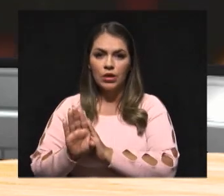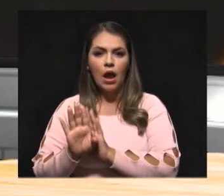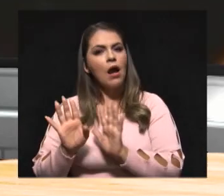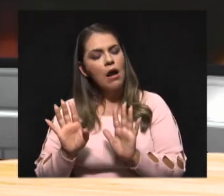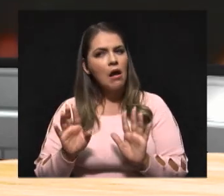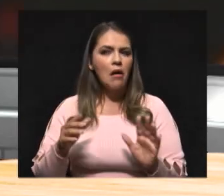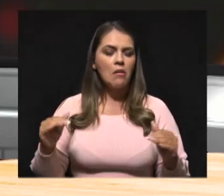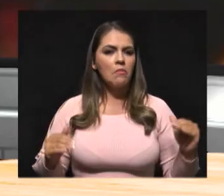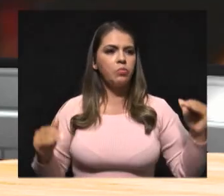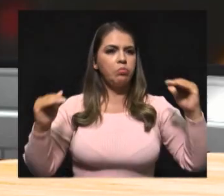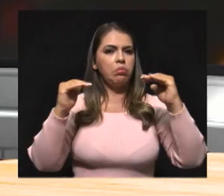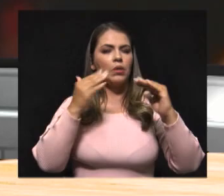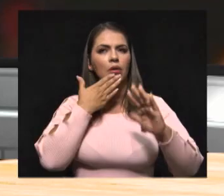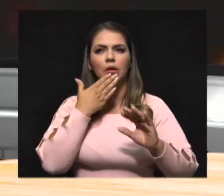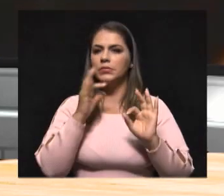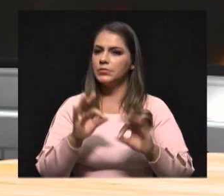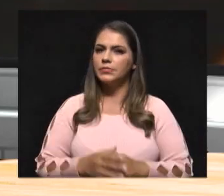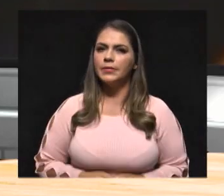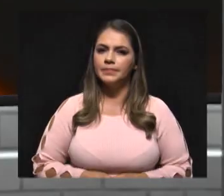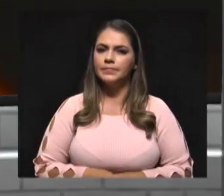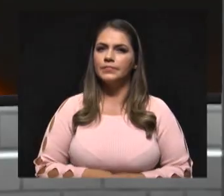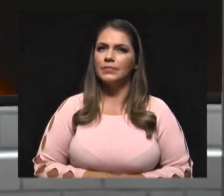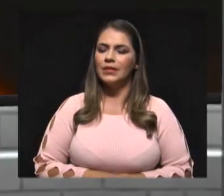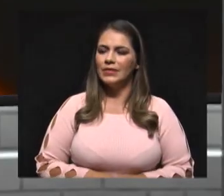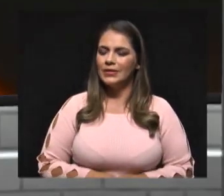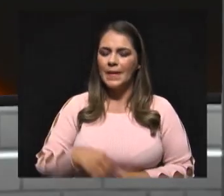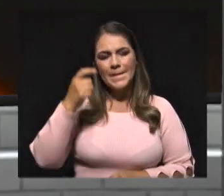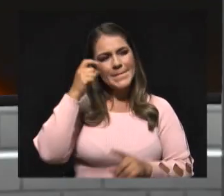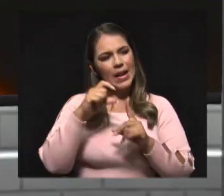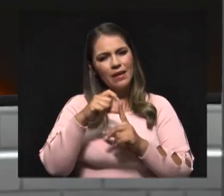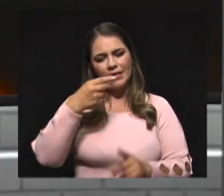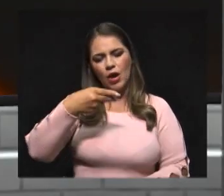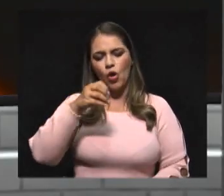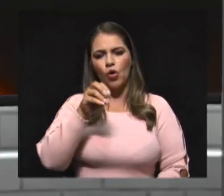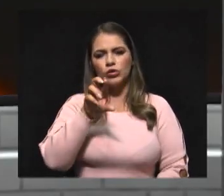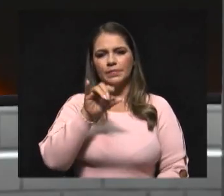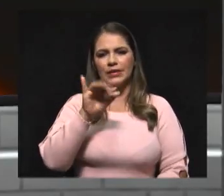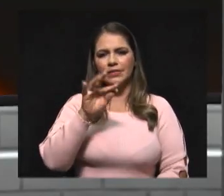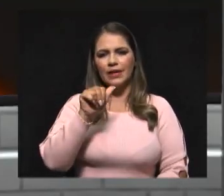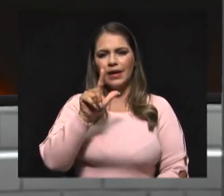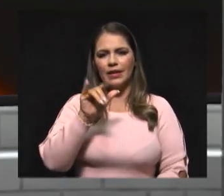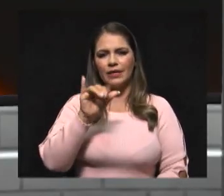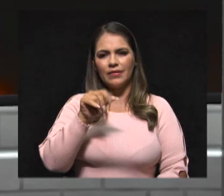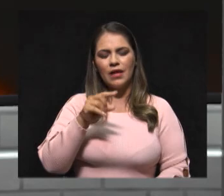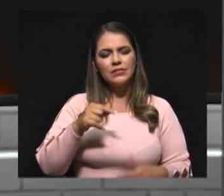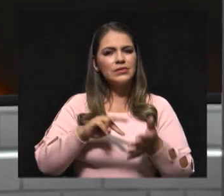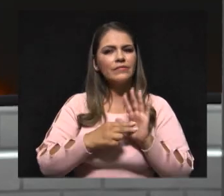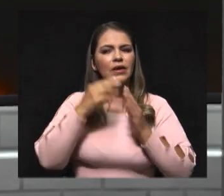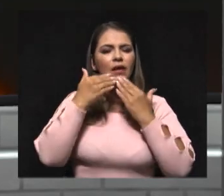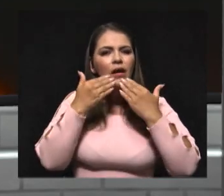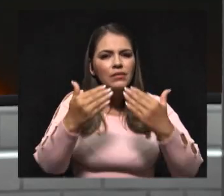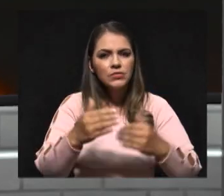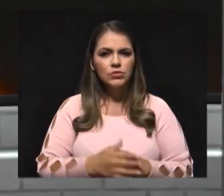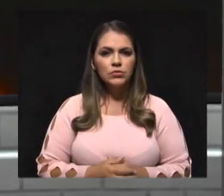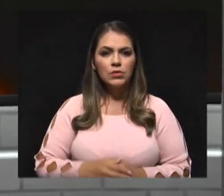vayan de la mano de ese acuerdo que tiene la comunidad esa palabra de hospitalidad me quedó sonando porque finalmente si uno se siente bien atendido vuelve si no no